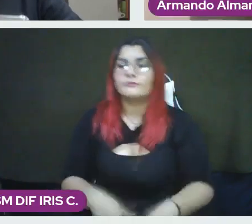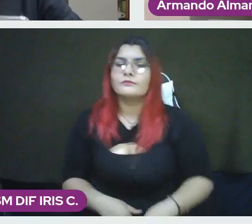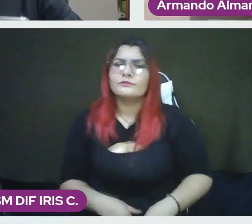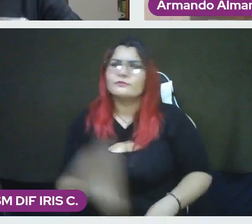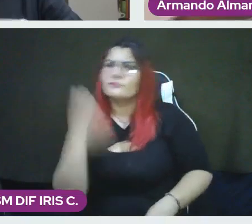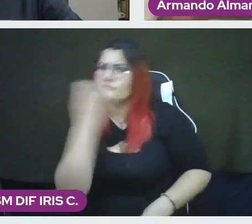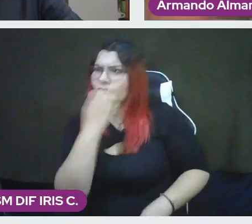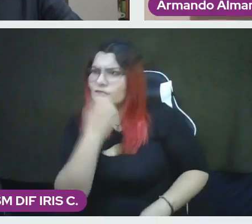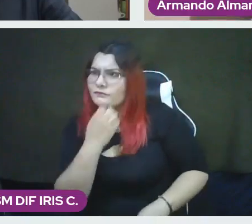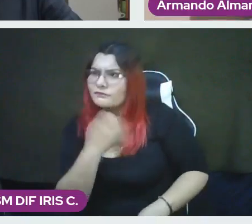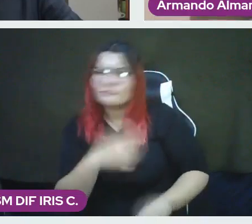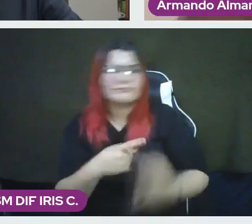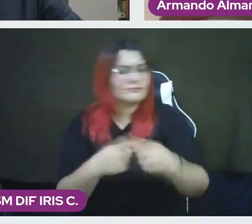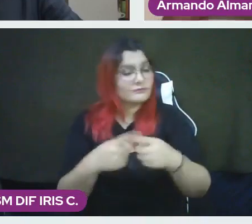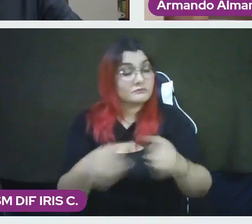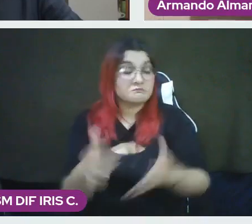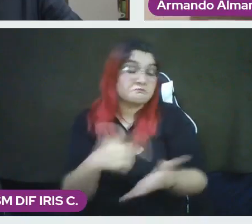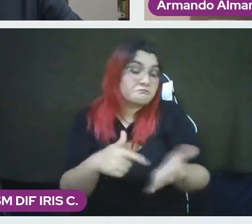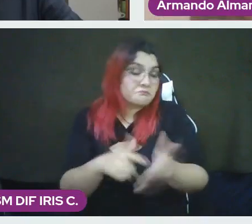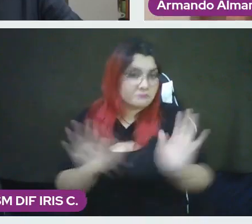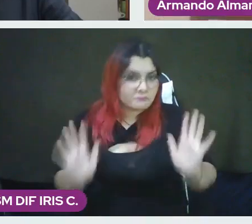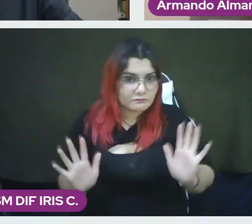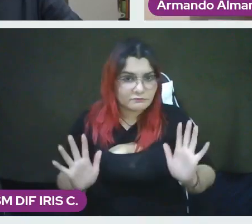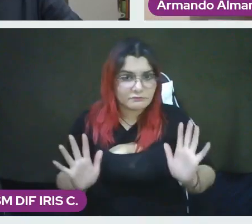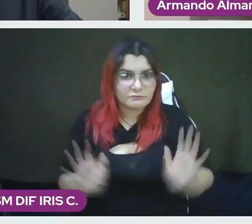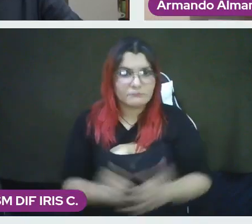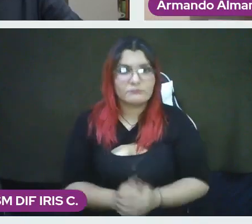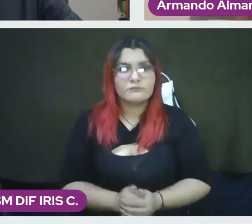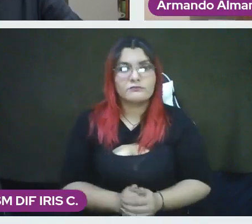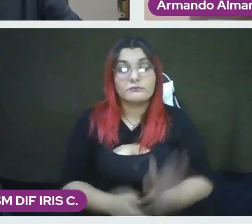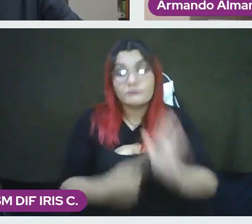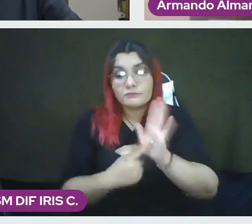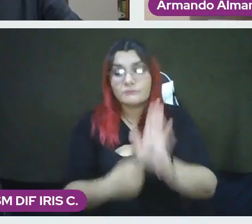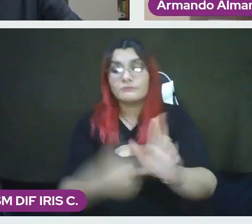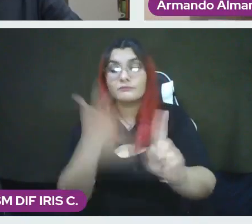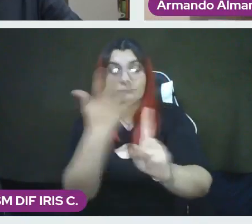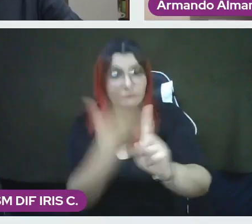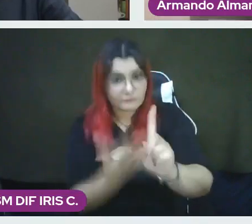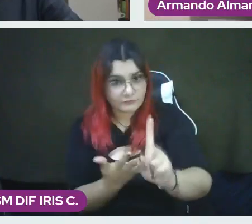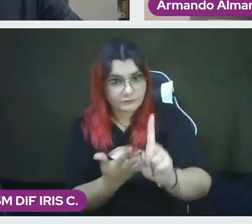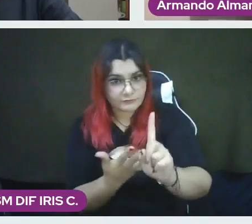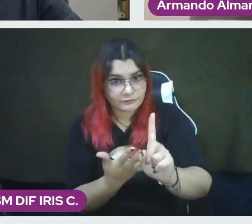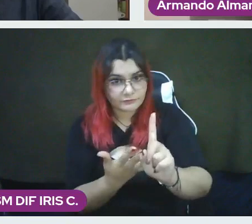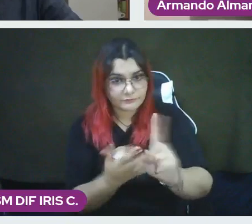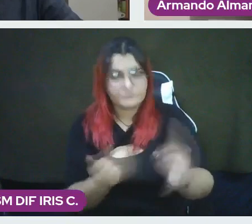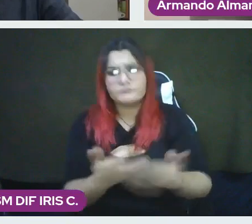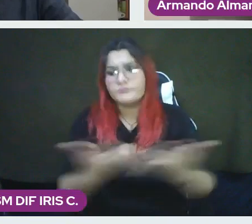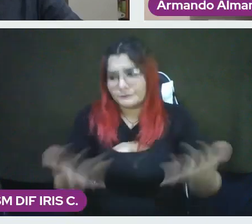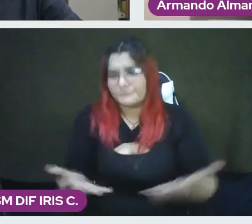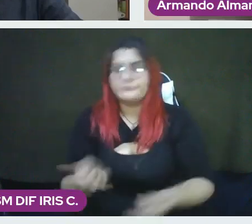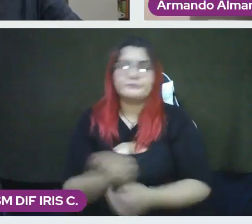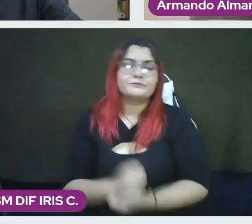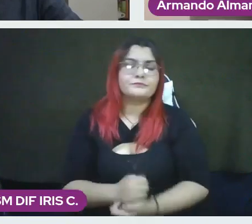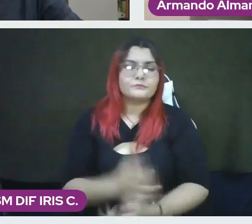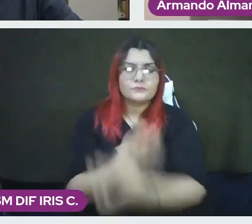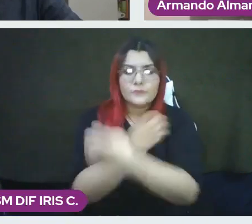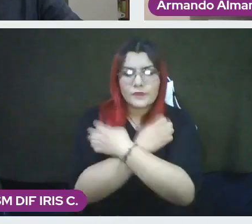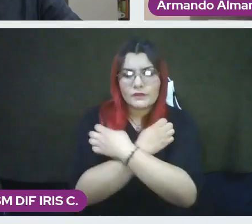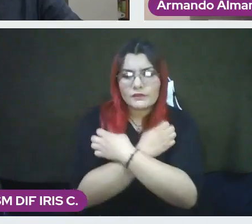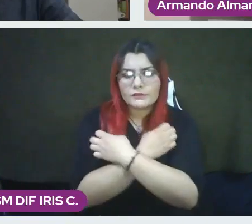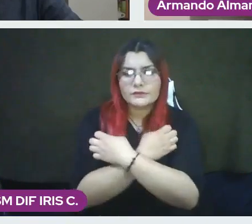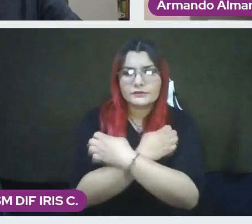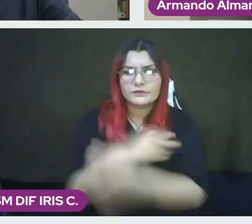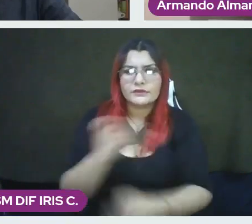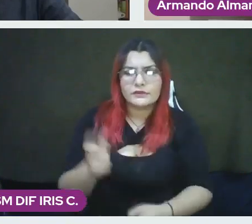de valor, como los valores, como la espiritualidad, en fin. Pero la educación es en ese sentido de saber lo que